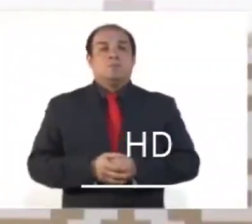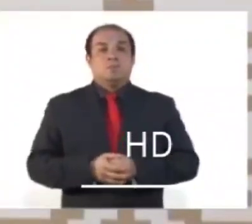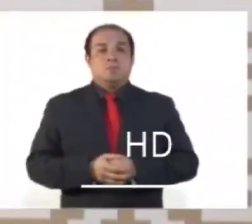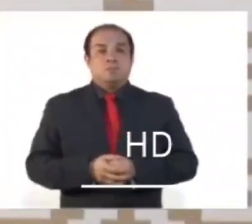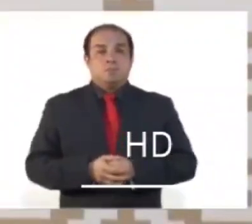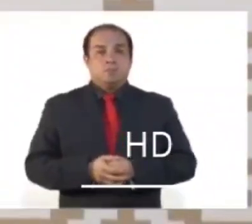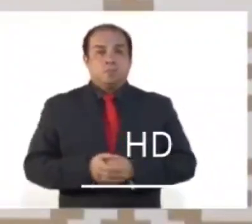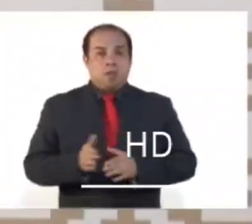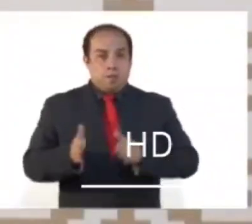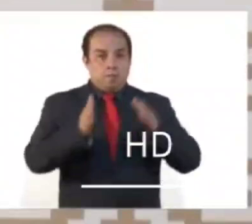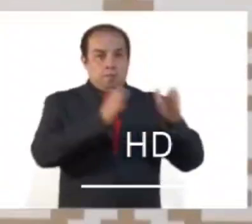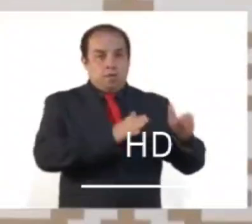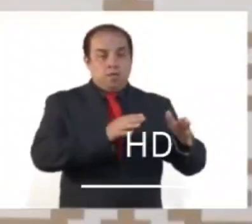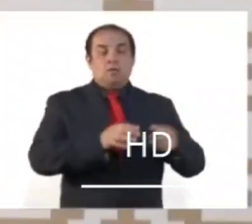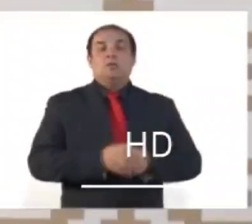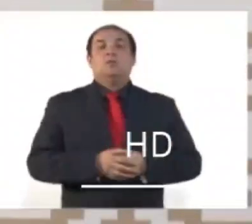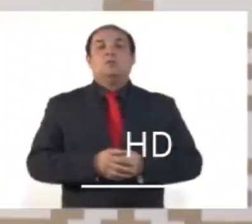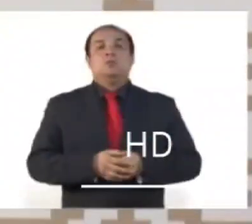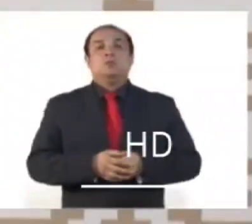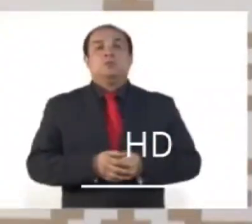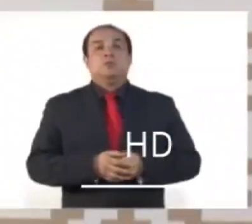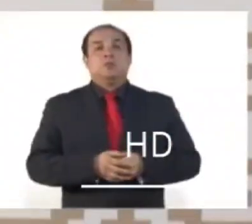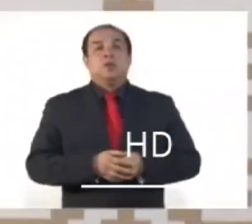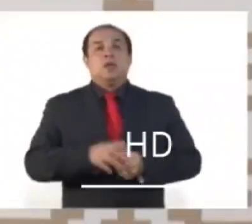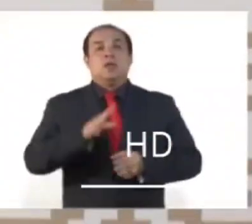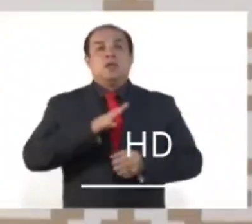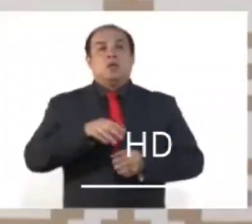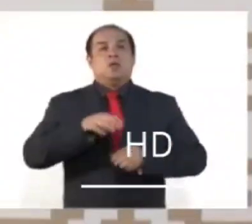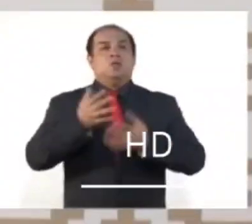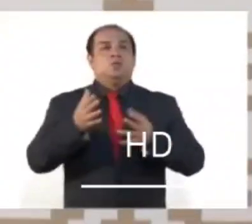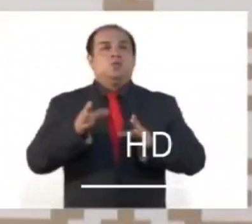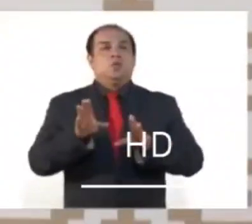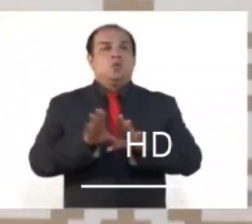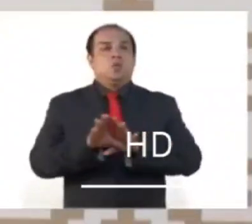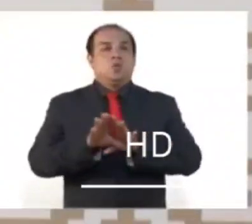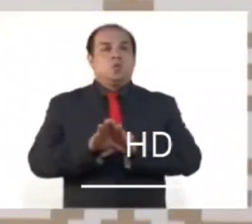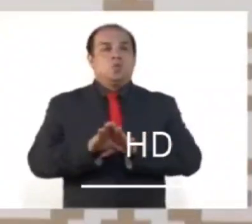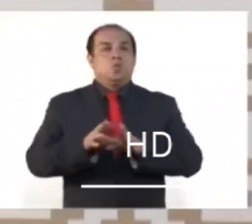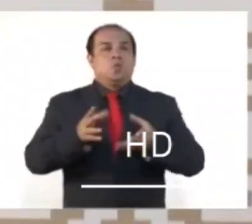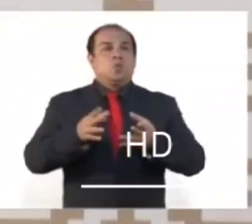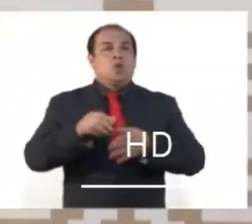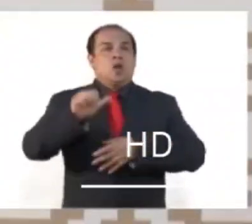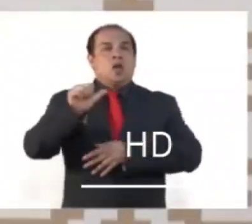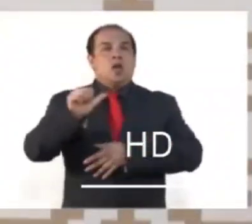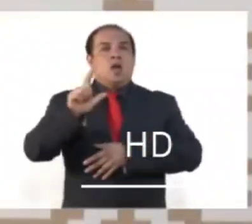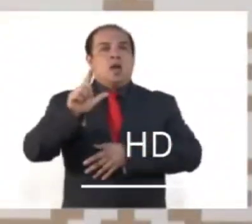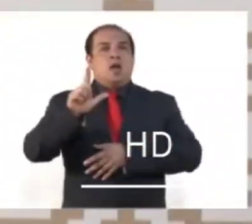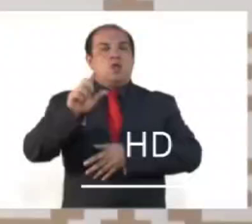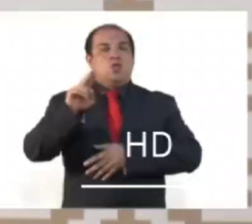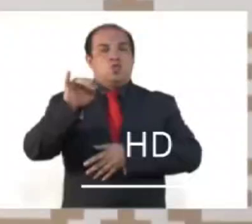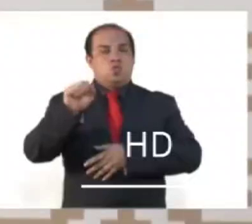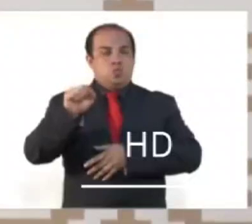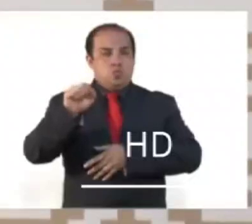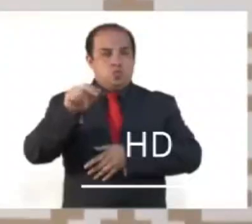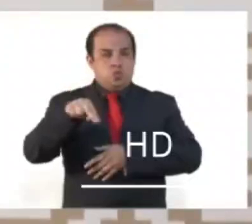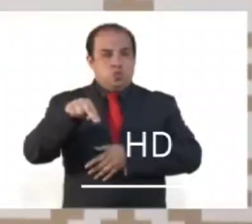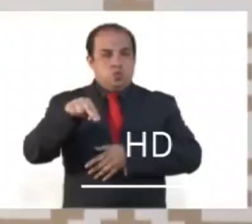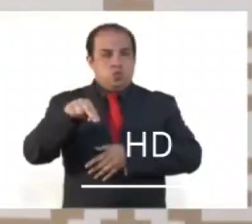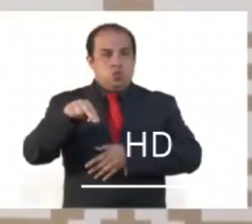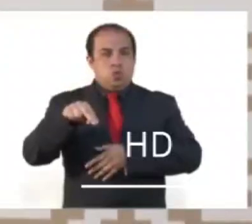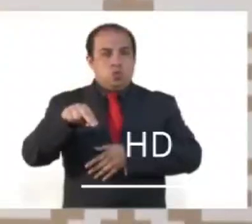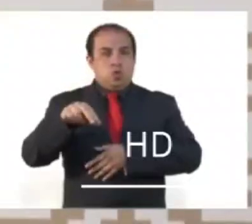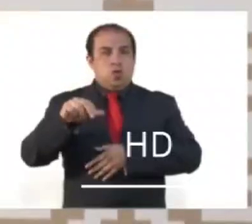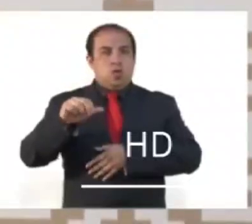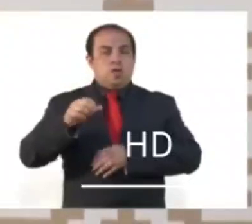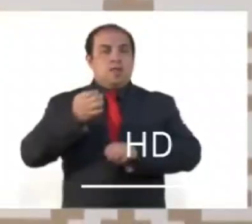tenemos un aluvión de remesas que no dejan de crecer,